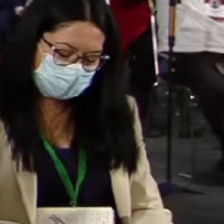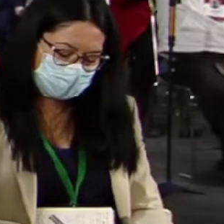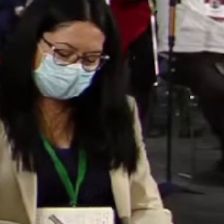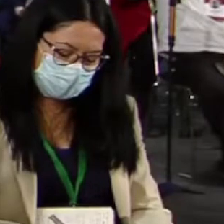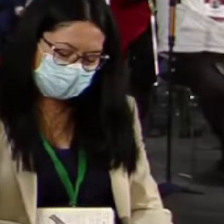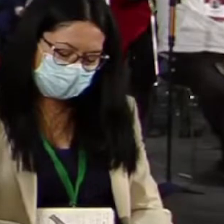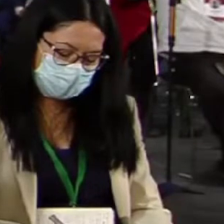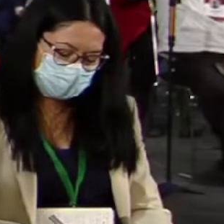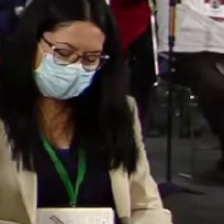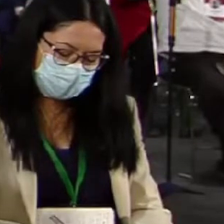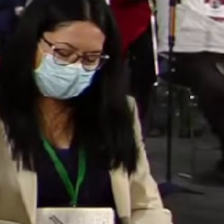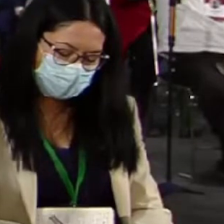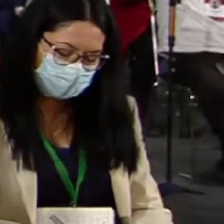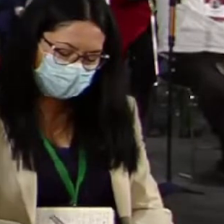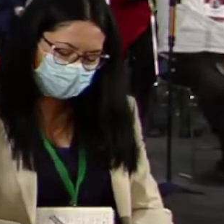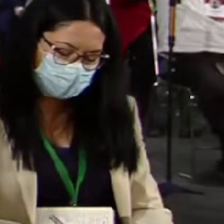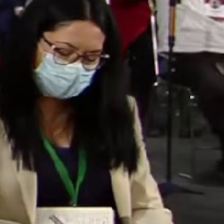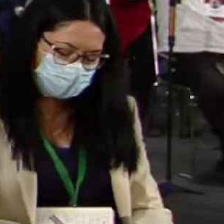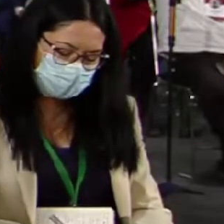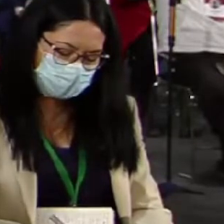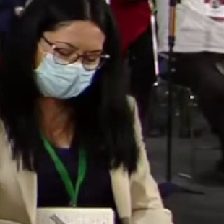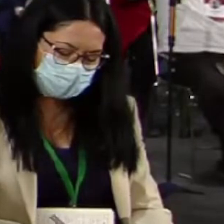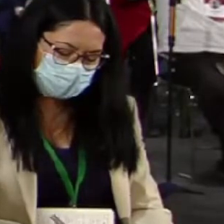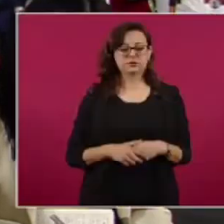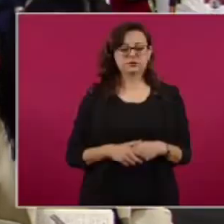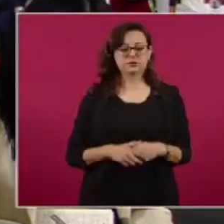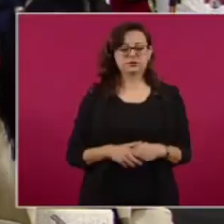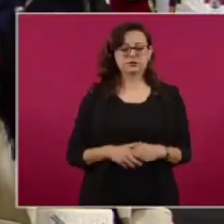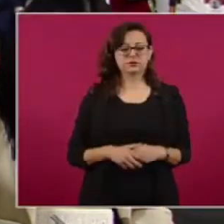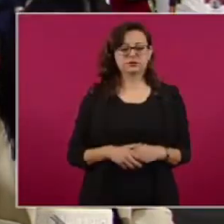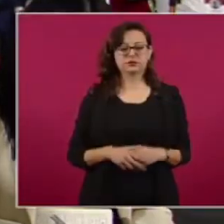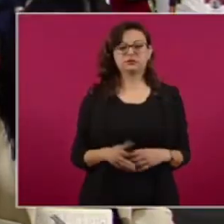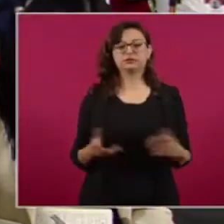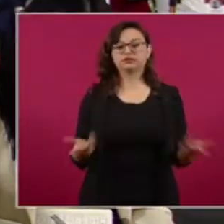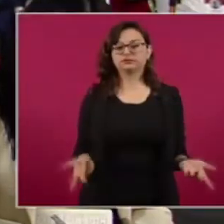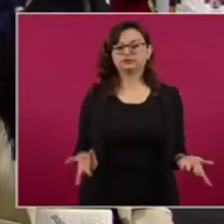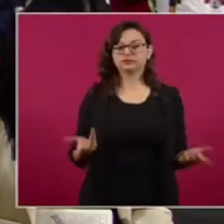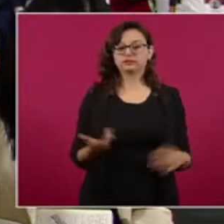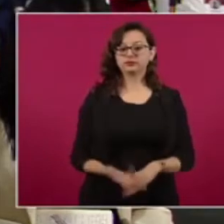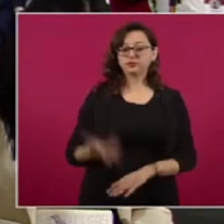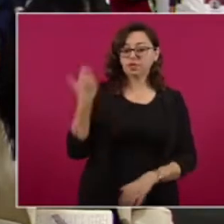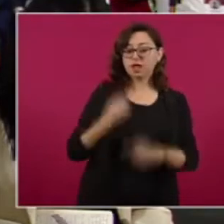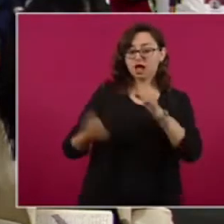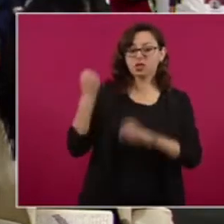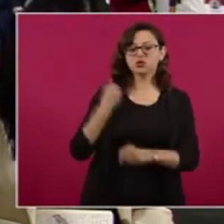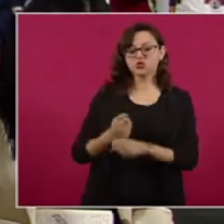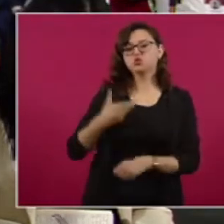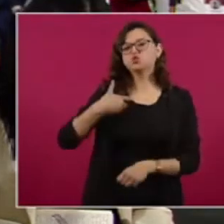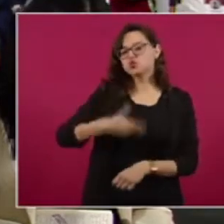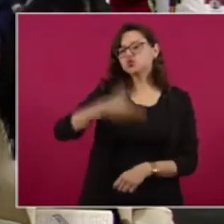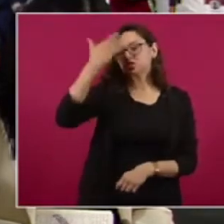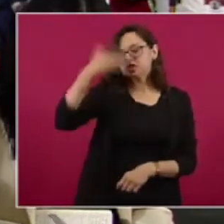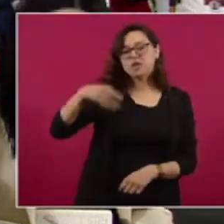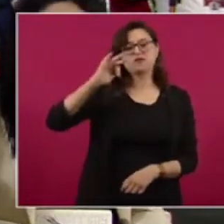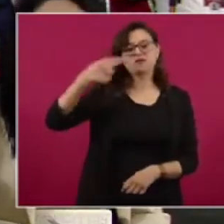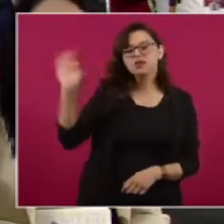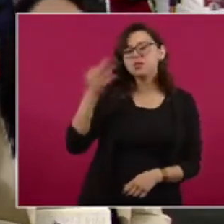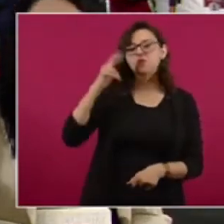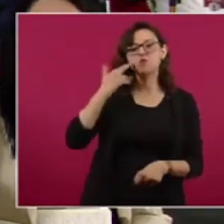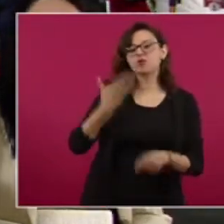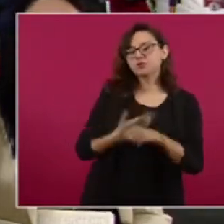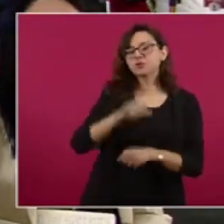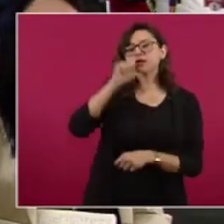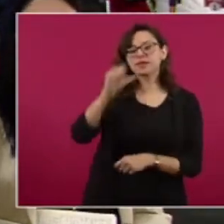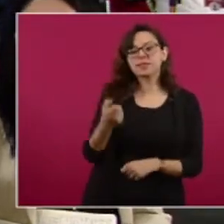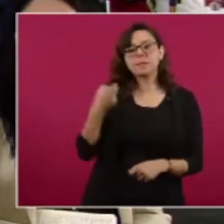en muy mal estado. Ya se reparó, pero realmente sigue igual. Pero ya dijeron las autoridades que ya está bien el edificio, pero